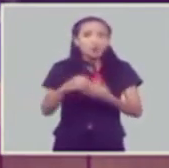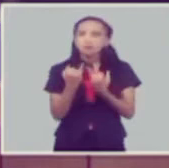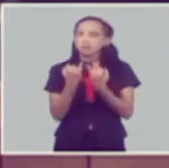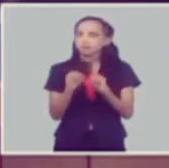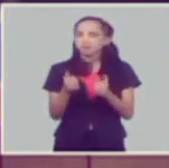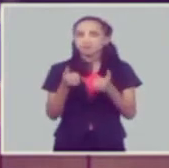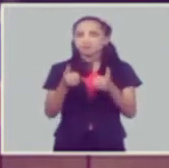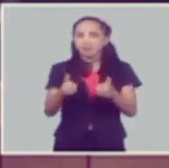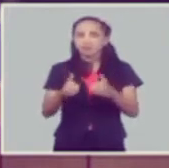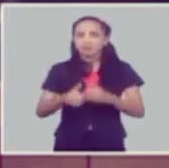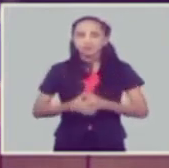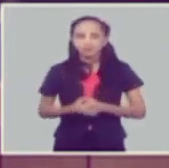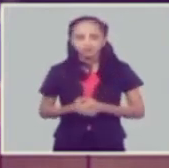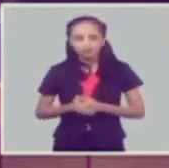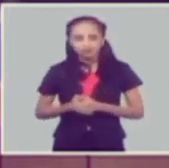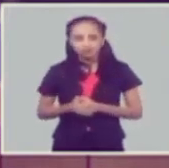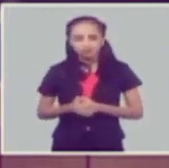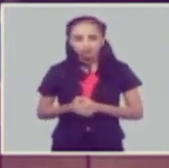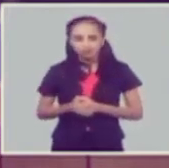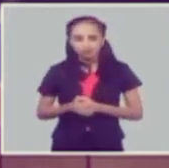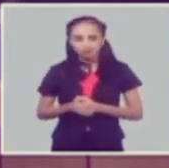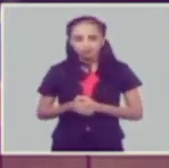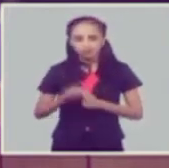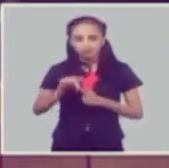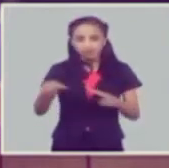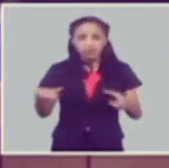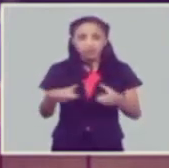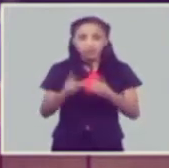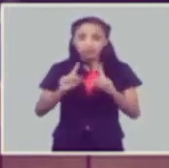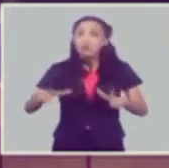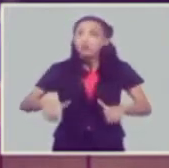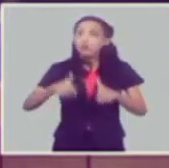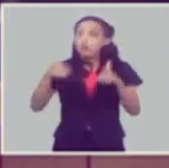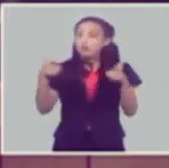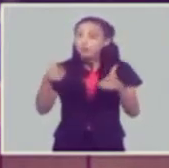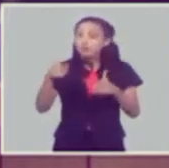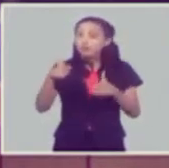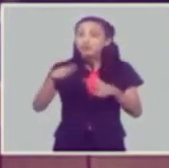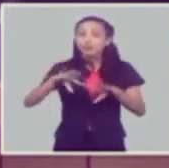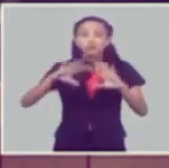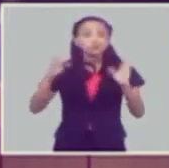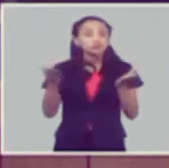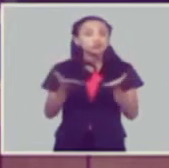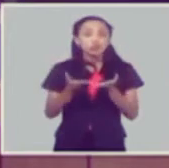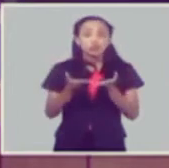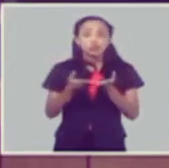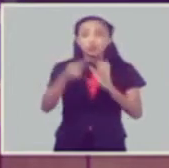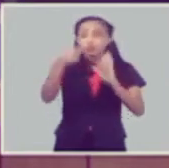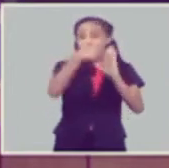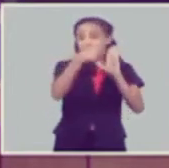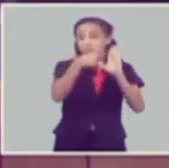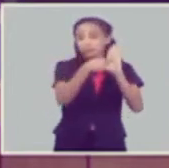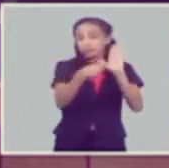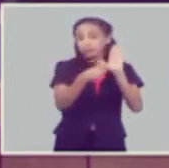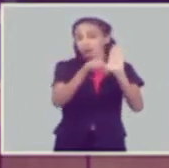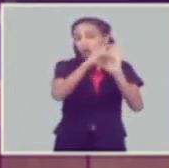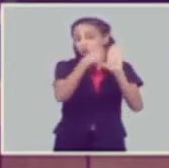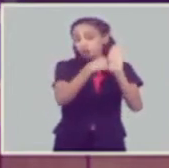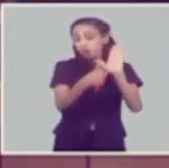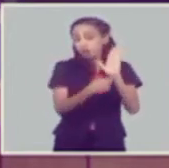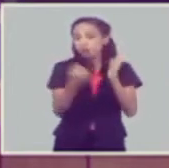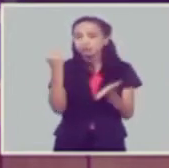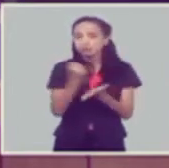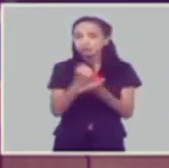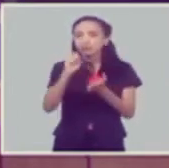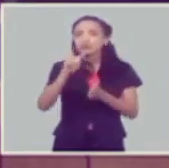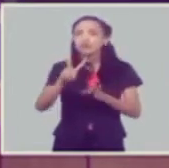nacional. En esta sesión, en cumplimiento de las disposiciones transitorias de la Constitución, Se han aprobado dos